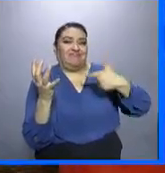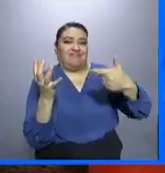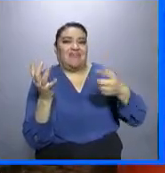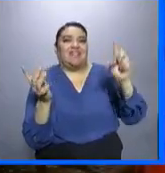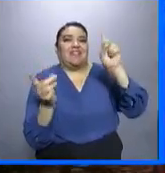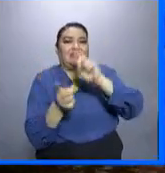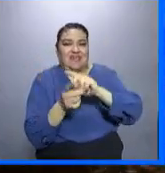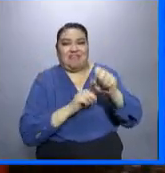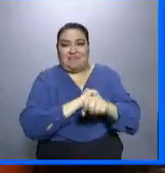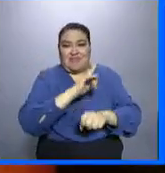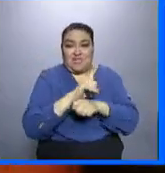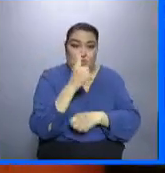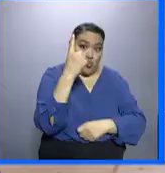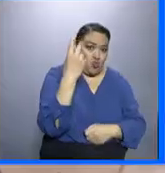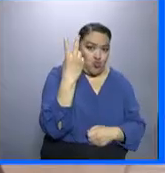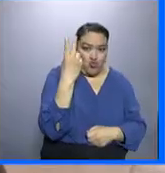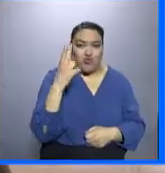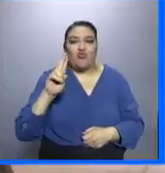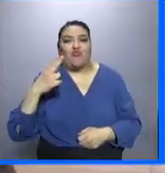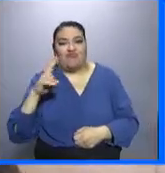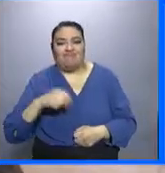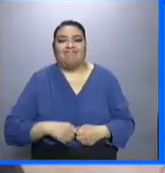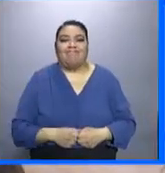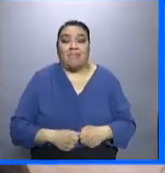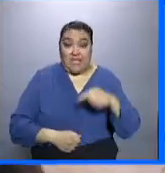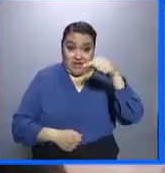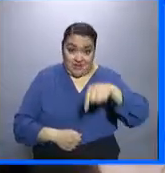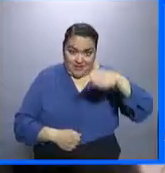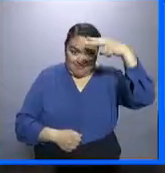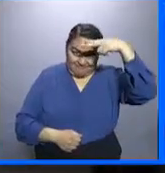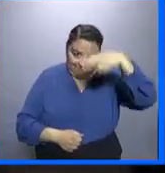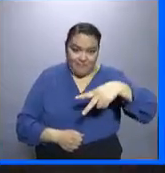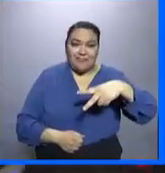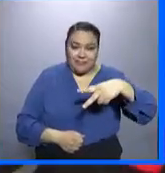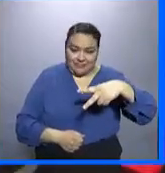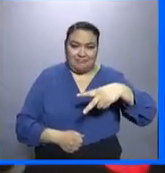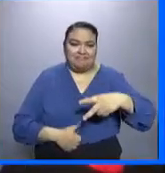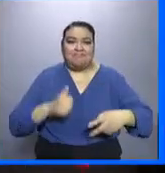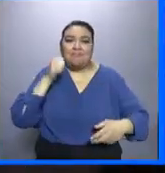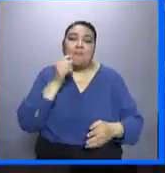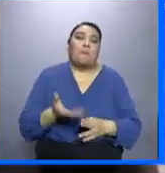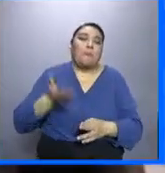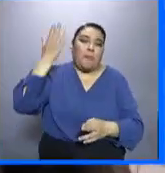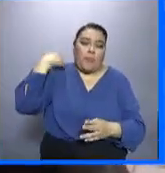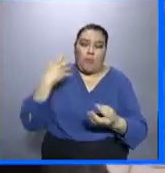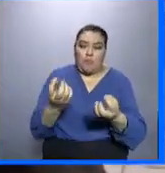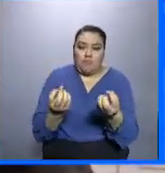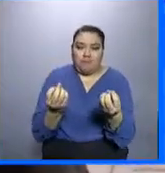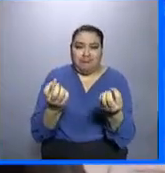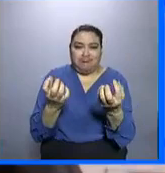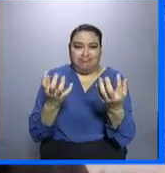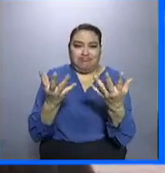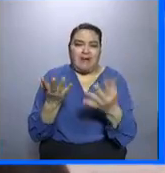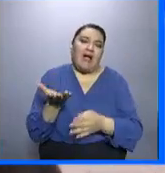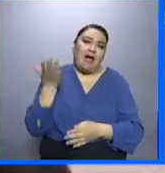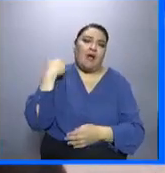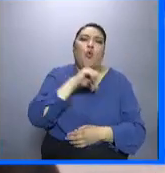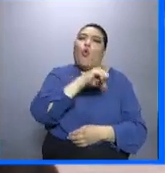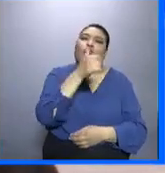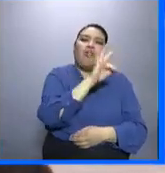1 y 2 de noviembre. Sí, aquí en México se producía cempasúchil en otras